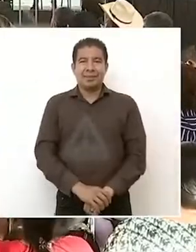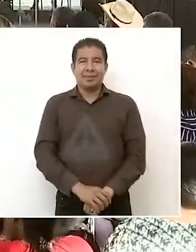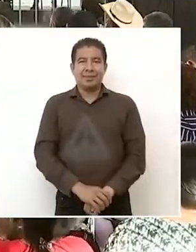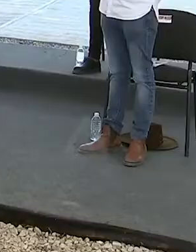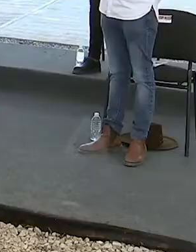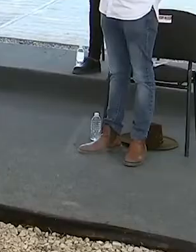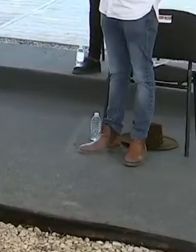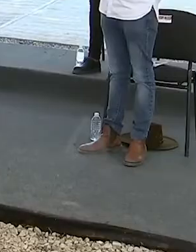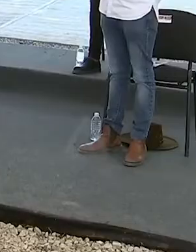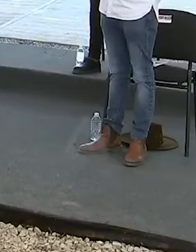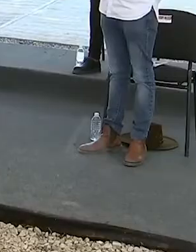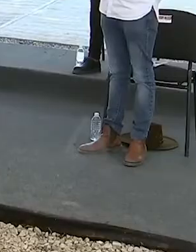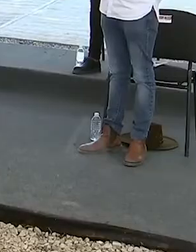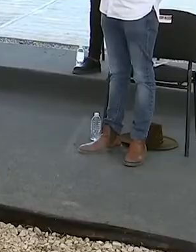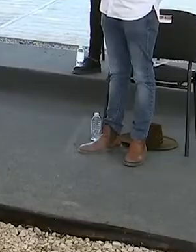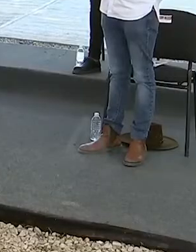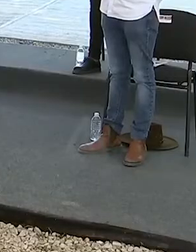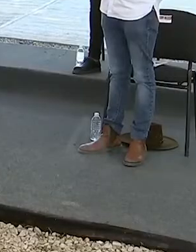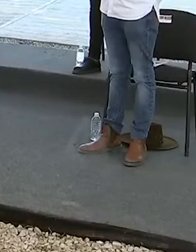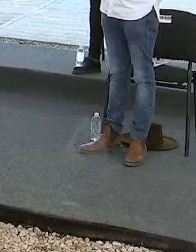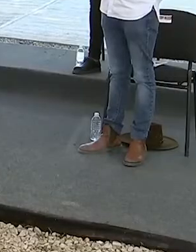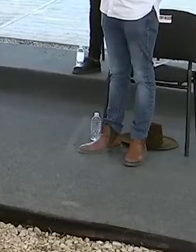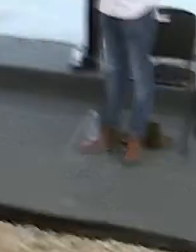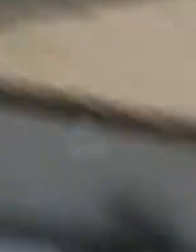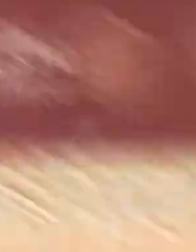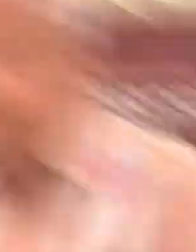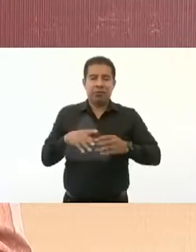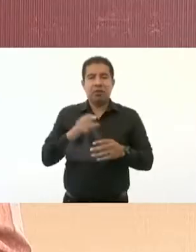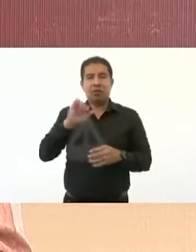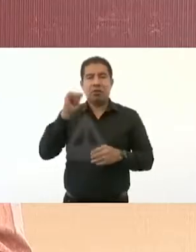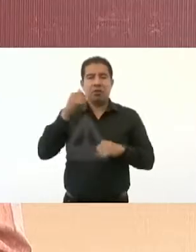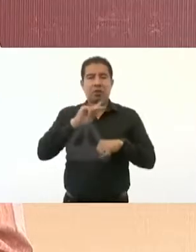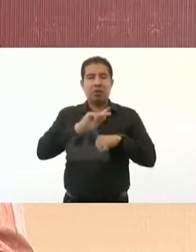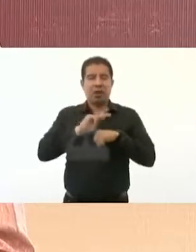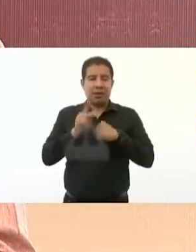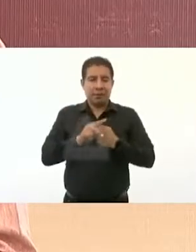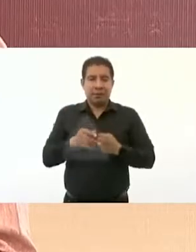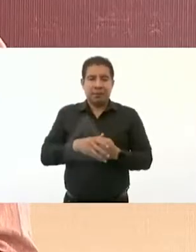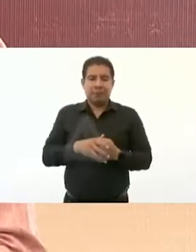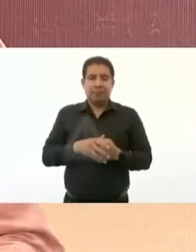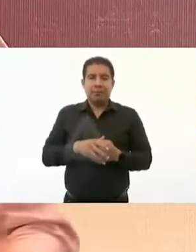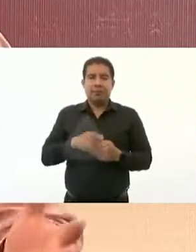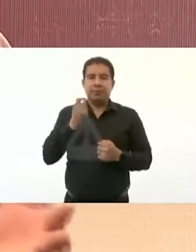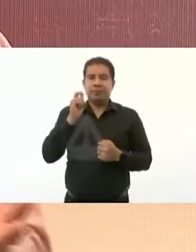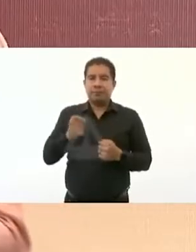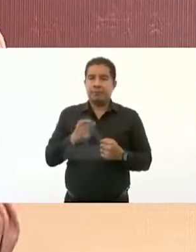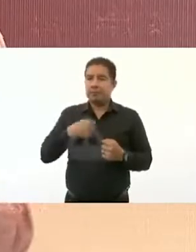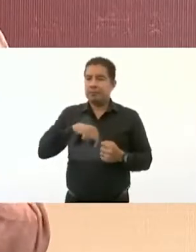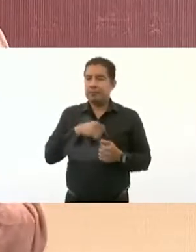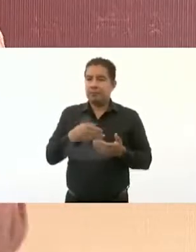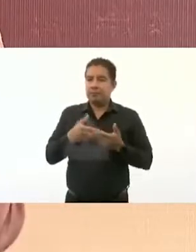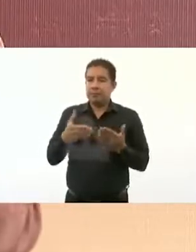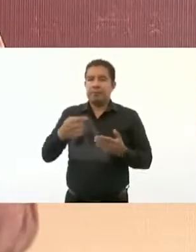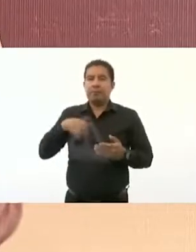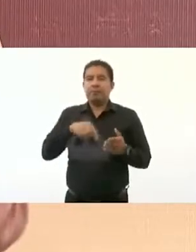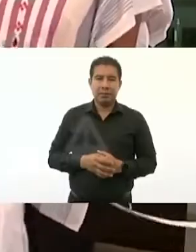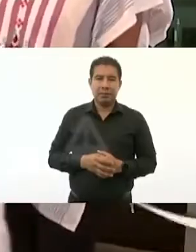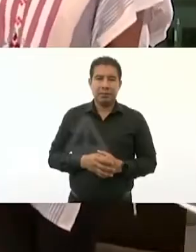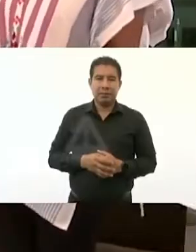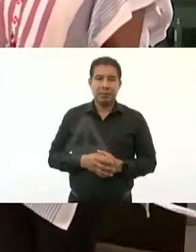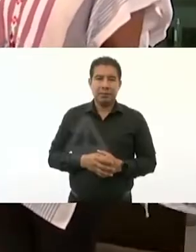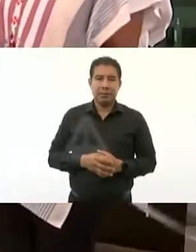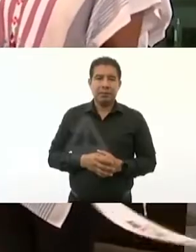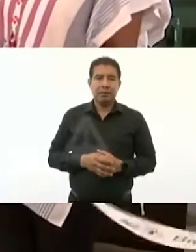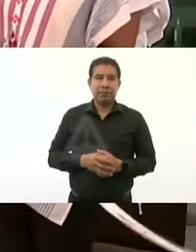de recursos de programas sociales del gobierno federal. Pero, ¿qué pasó? ¿Por qué tantas sucursales sin operar?